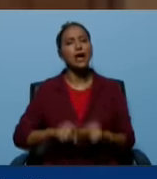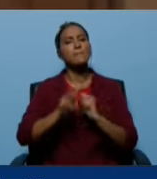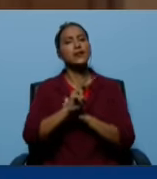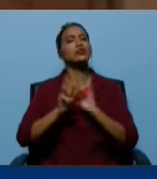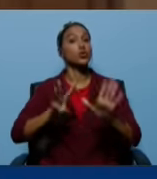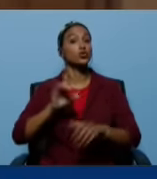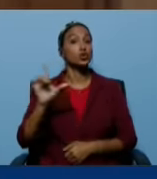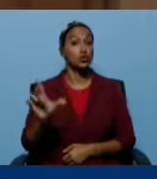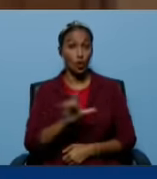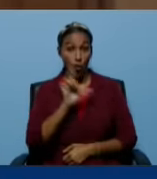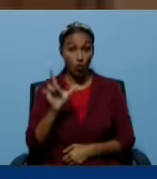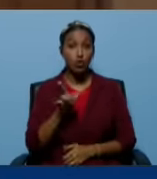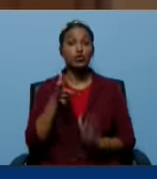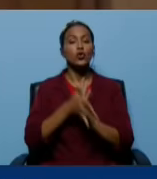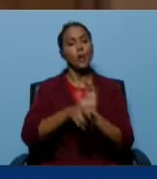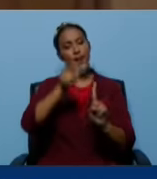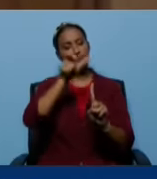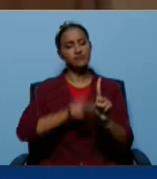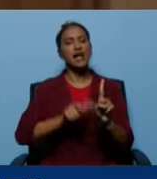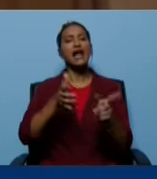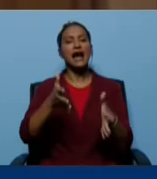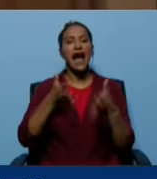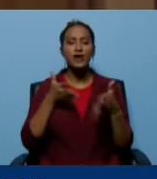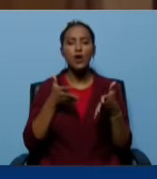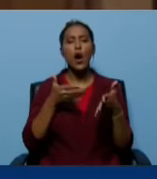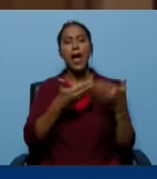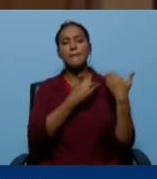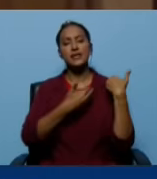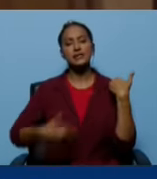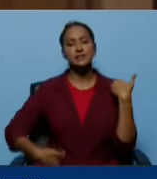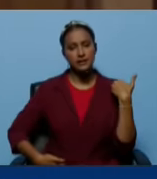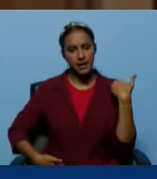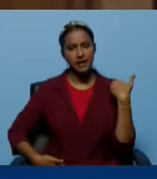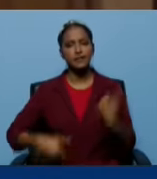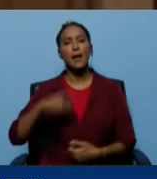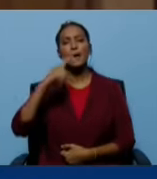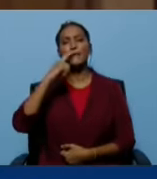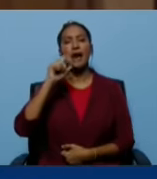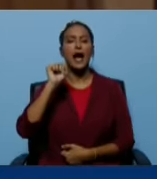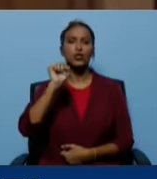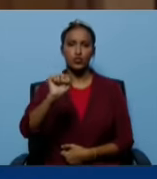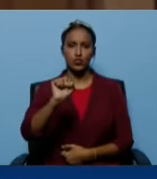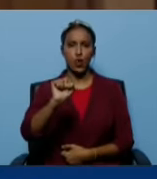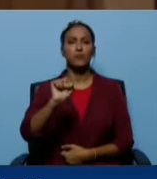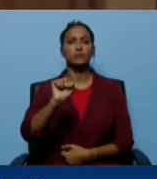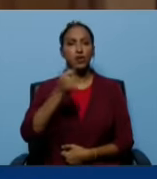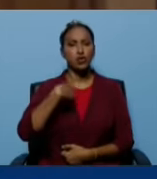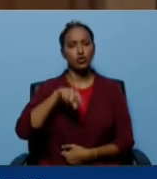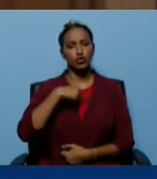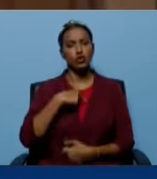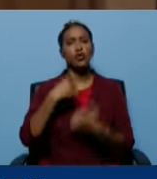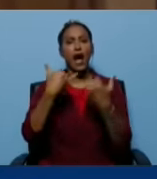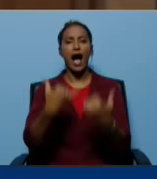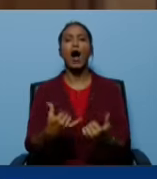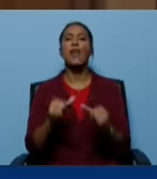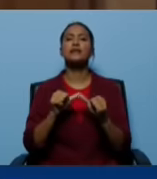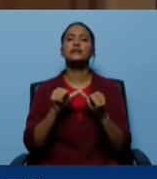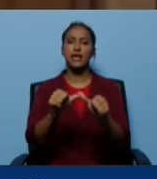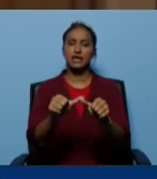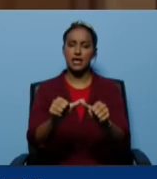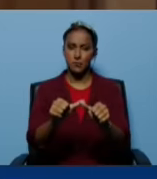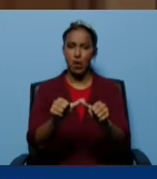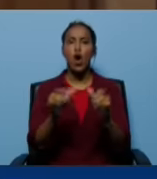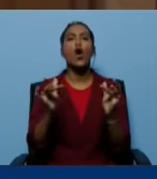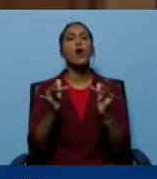donde resultó vencedor el presidente de la República Bolivariana de Venezuela, Nicolás Maduro Moros. Nosotros a esta hora seguimos a la